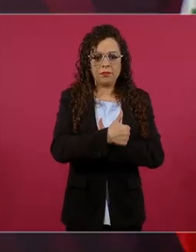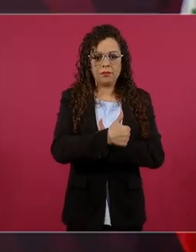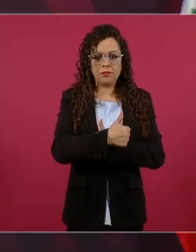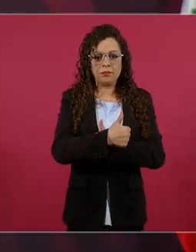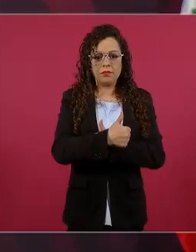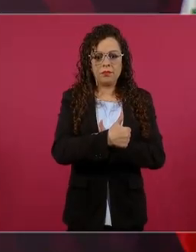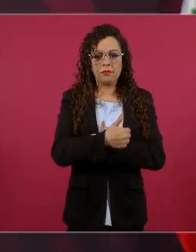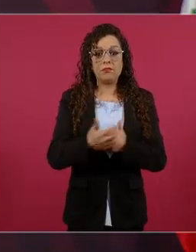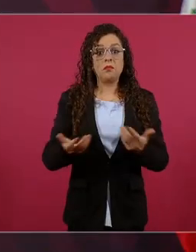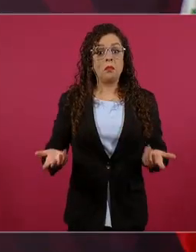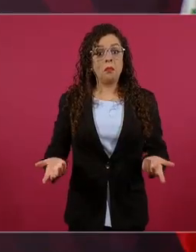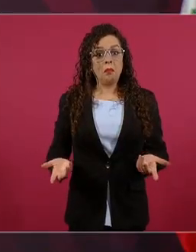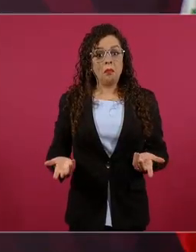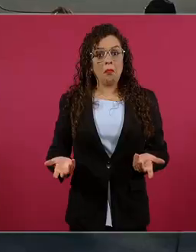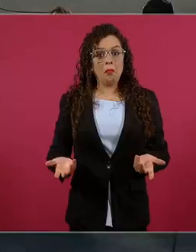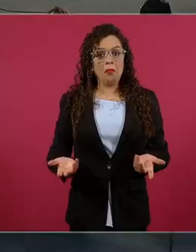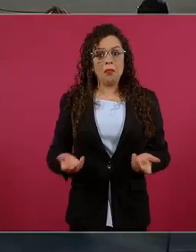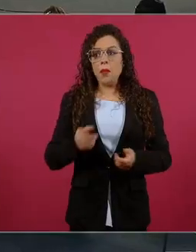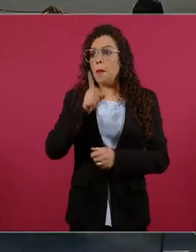sancionándome a mí.